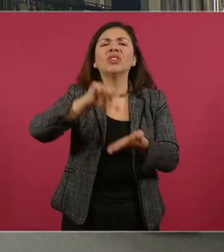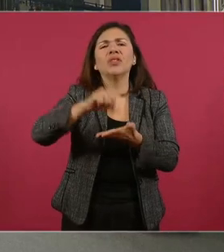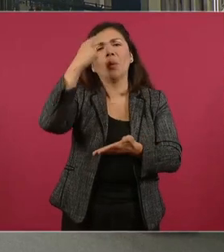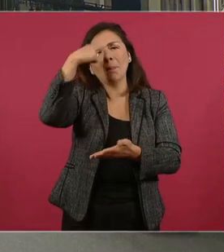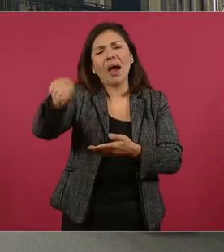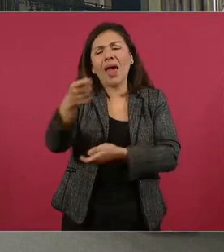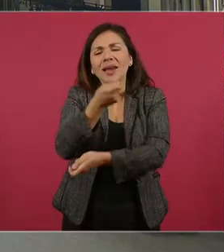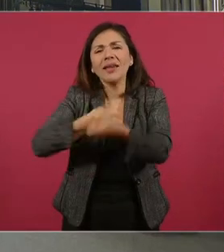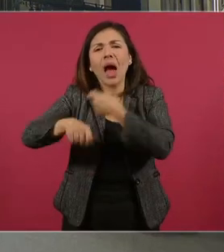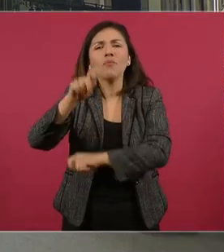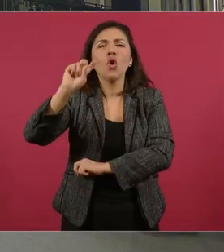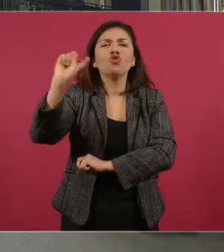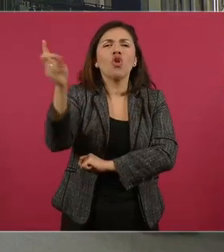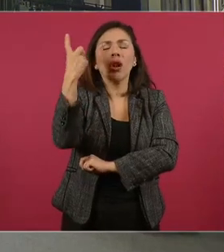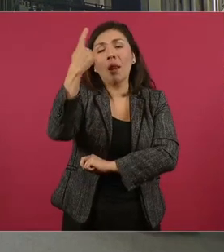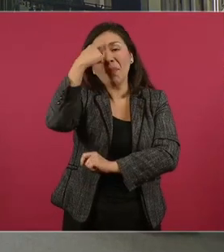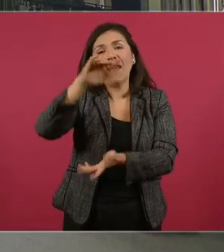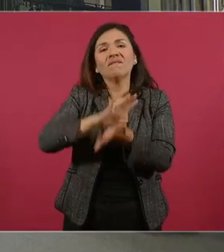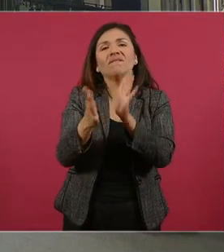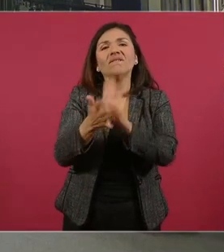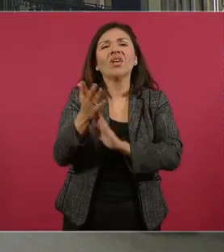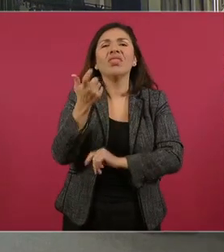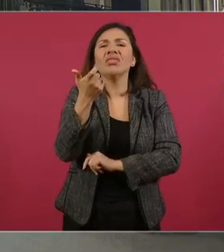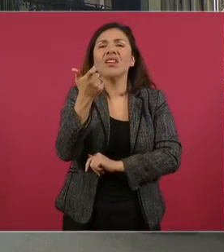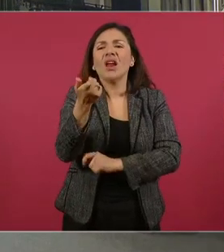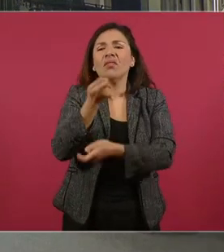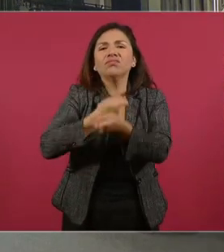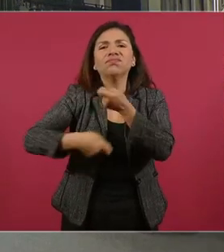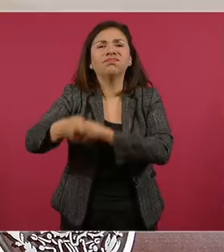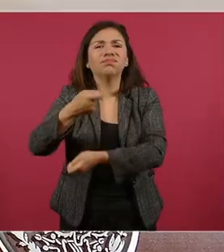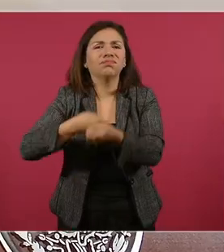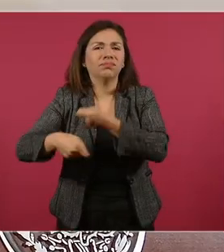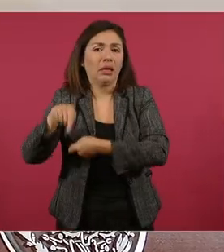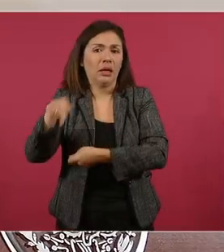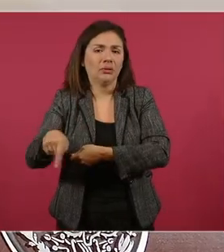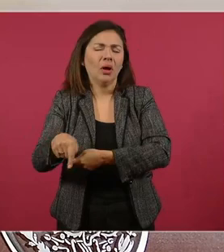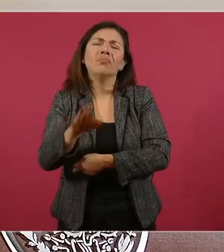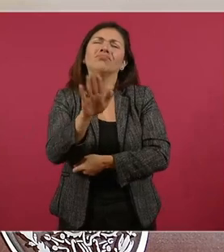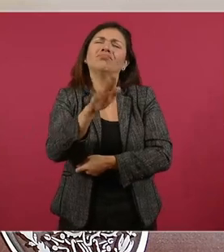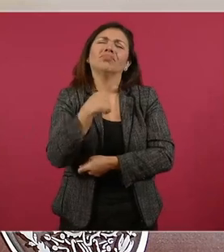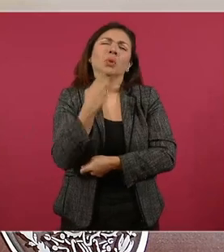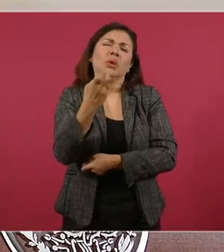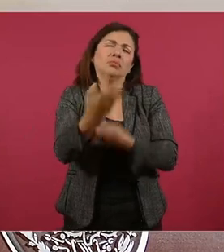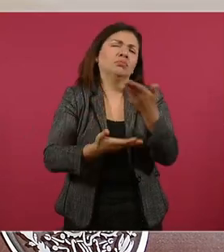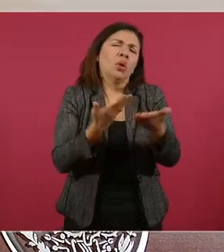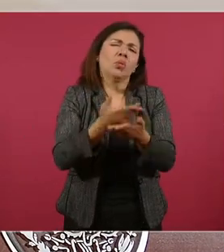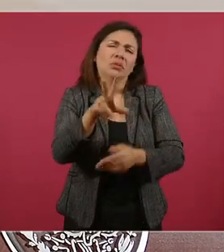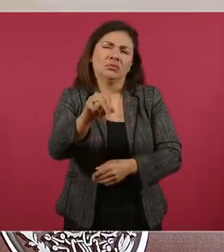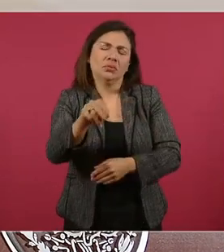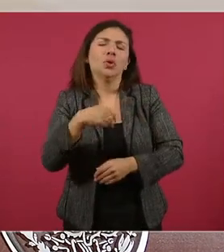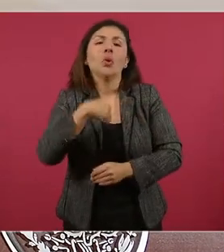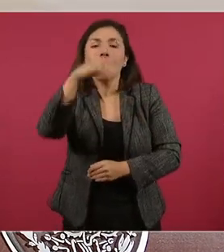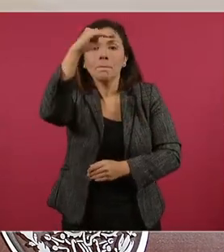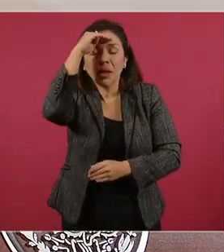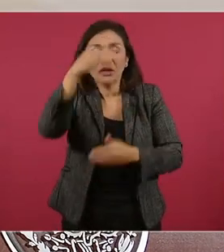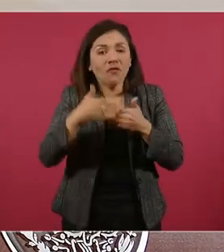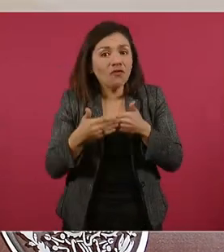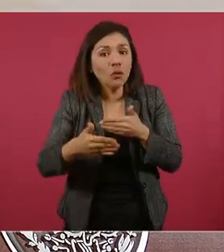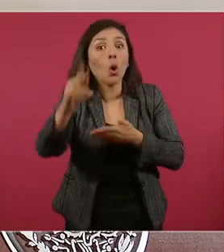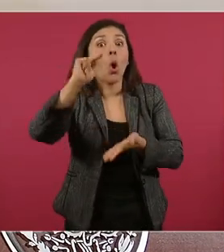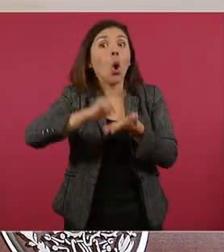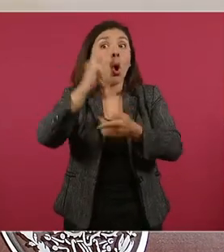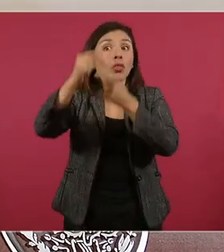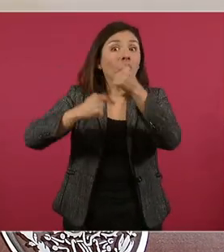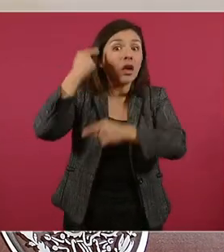divisas para lavar este dinero. No estamos planteando eso. Estamos viendo hacia adelante que no vuelva a